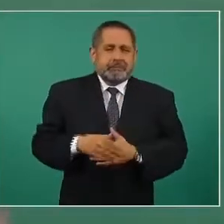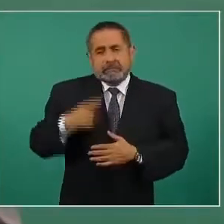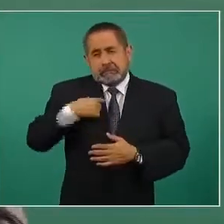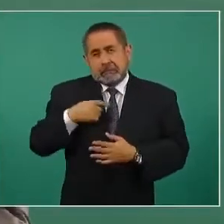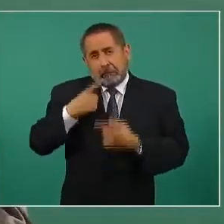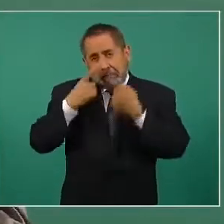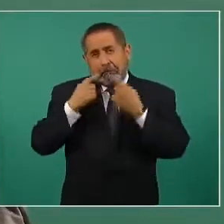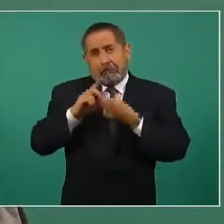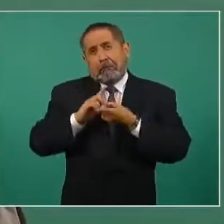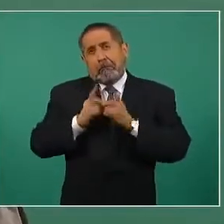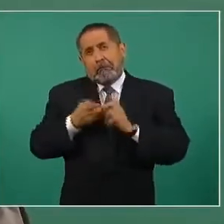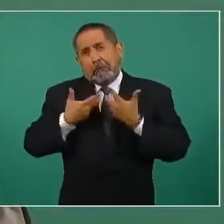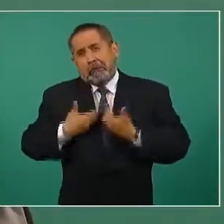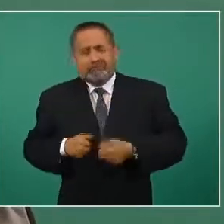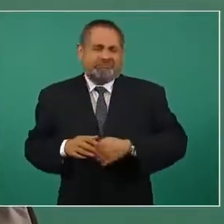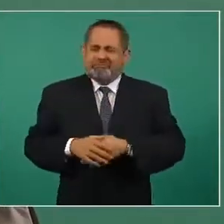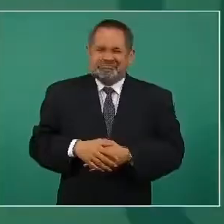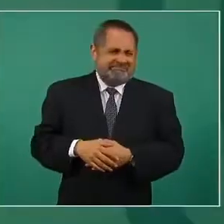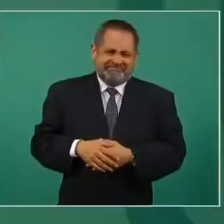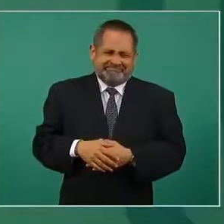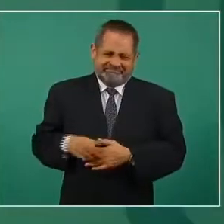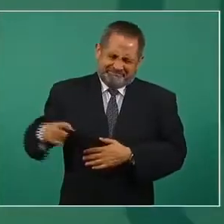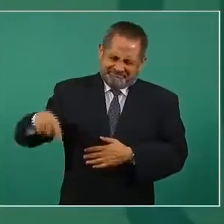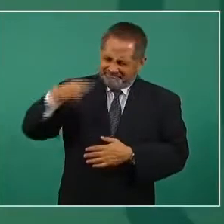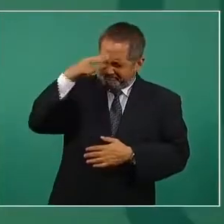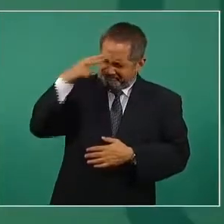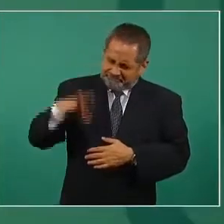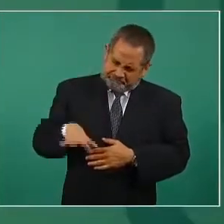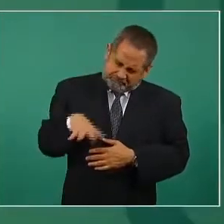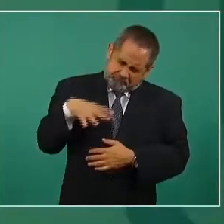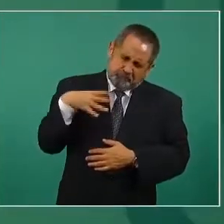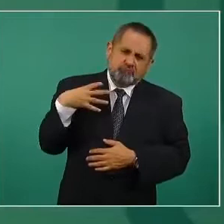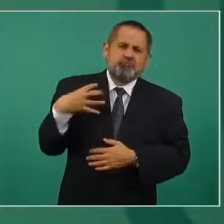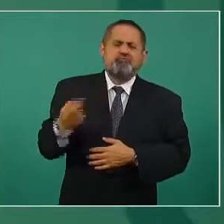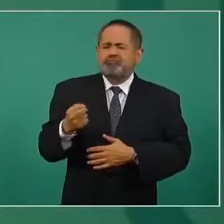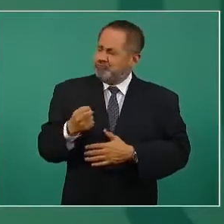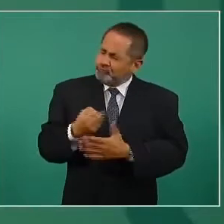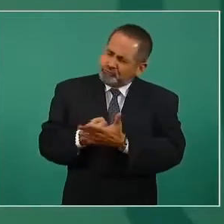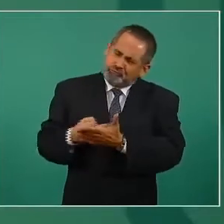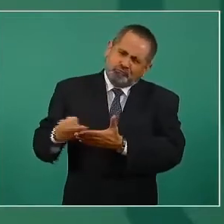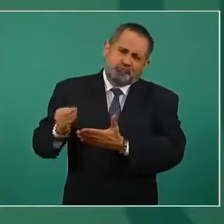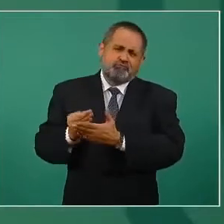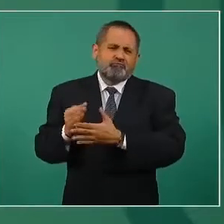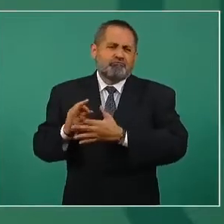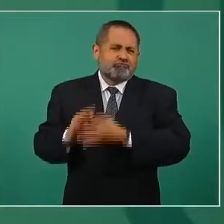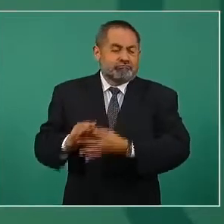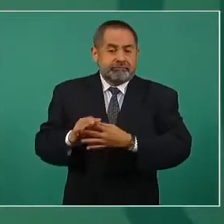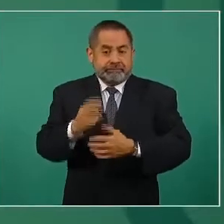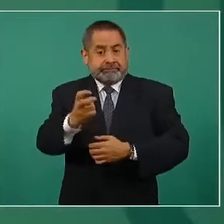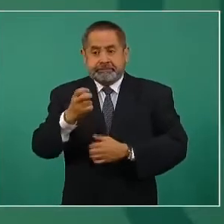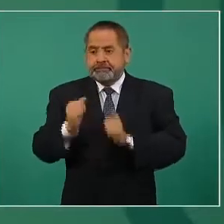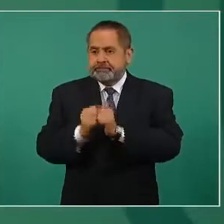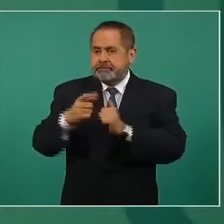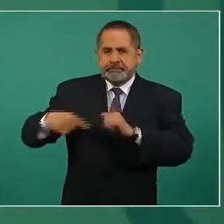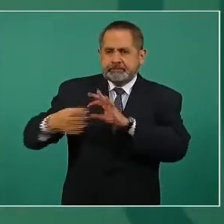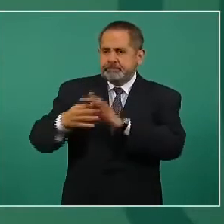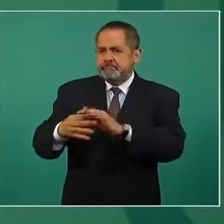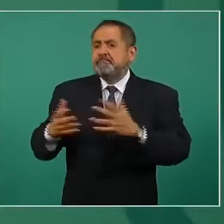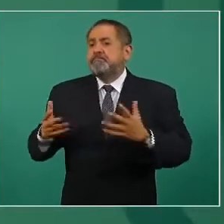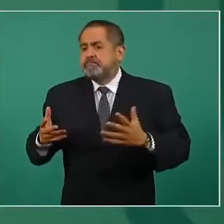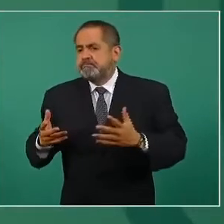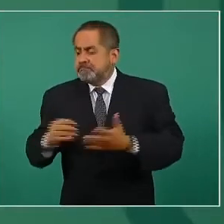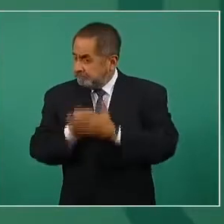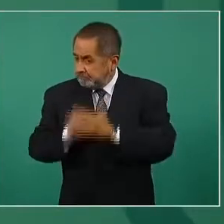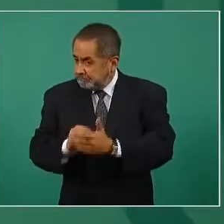deprimo. No, con ellos convine de que había que seguir